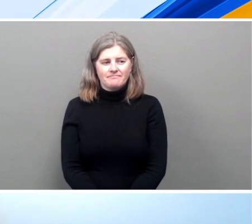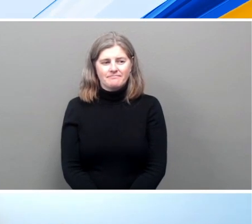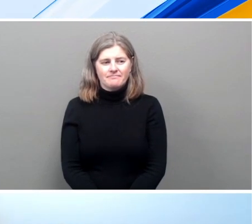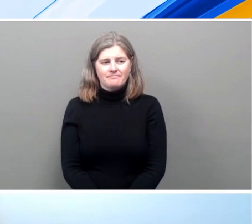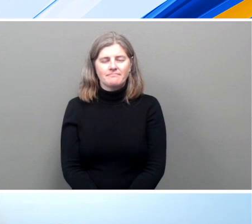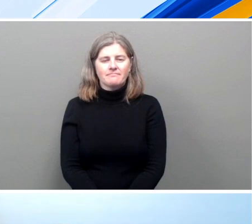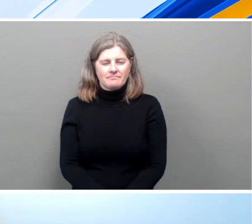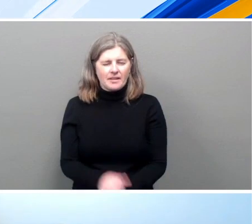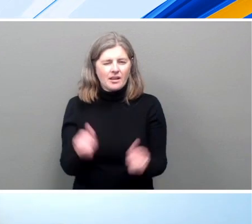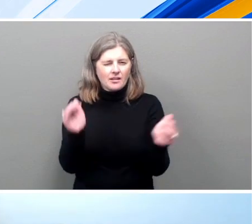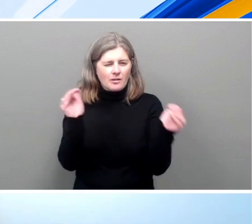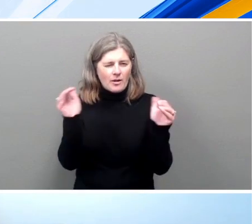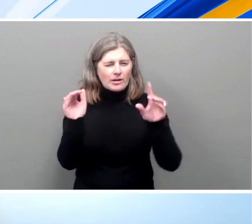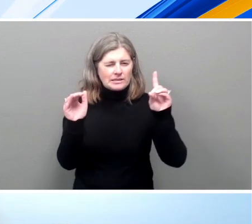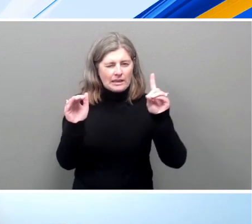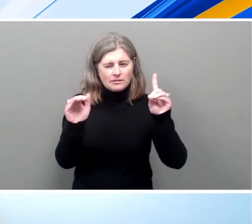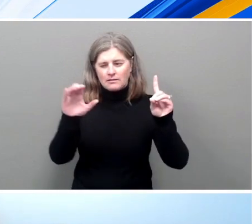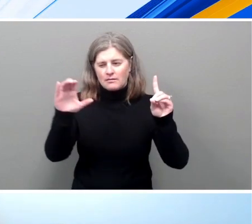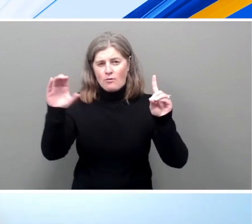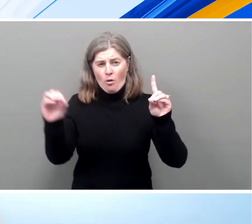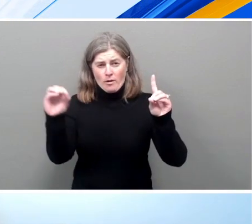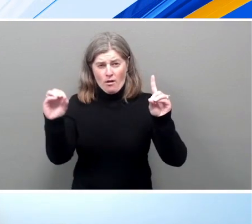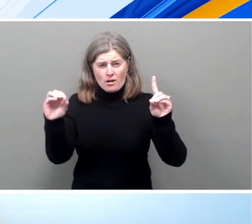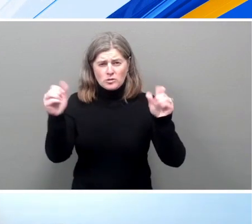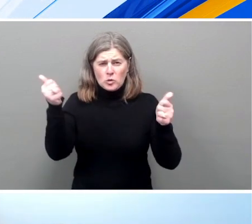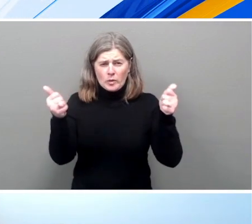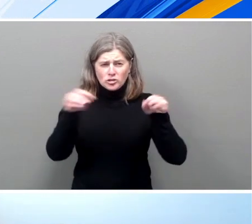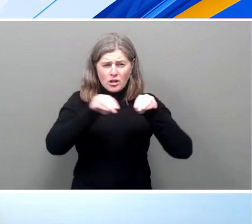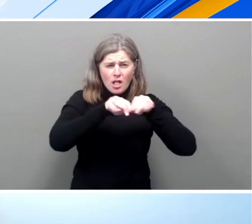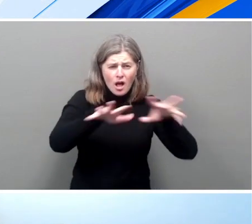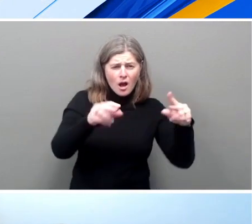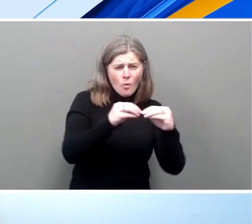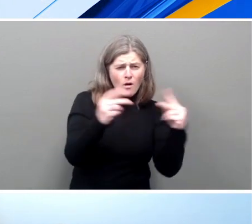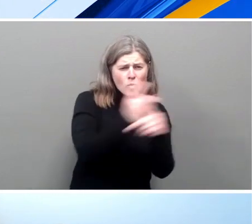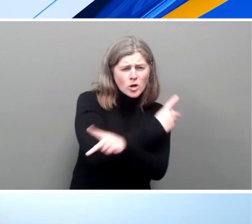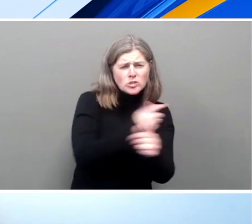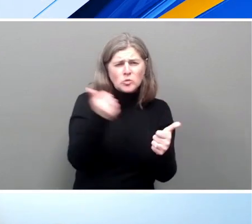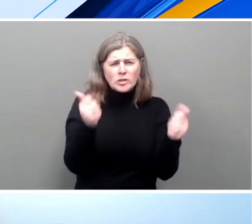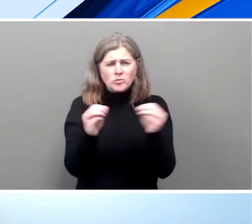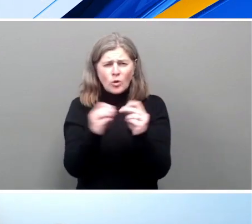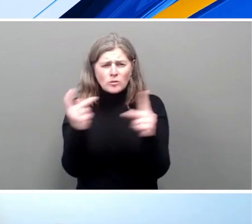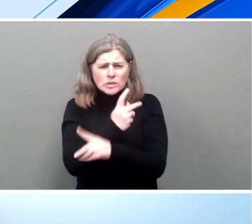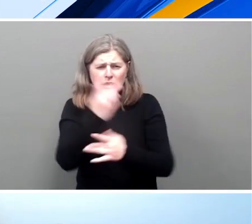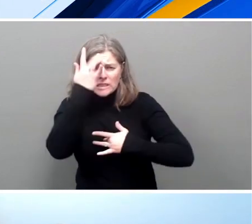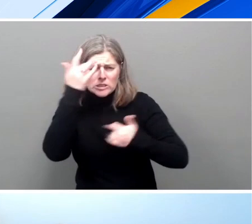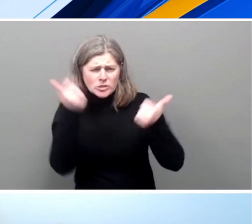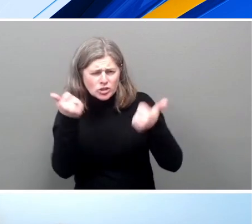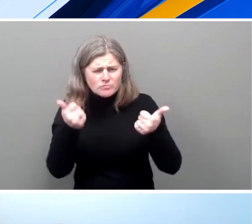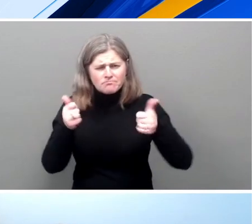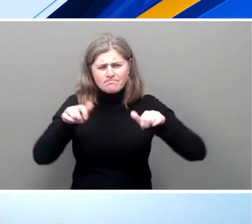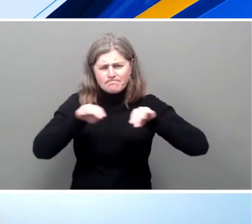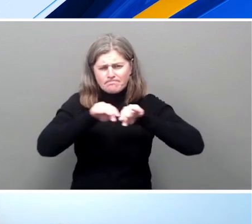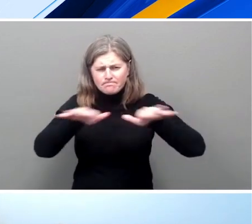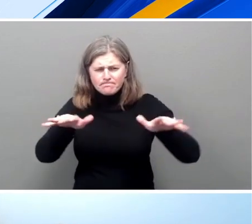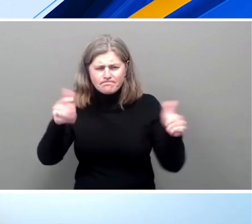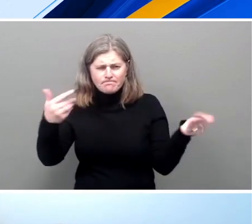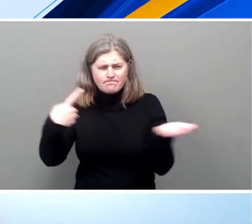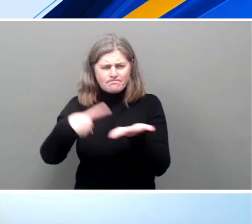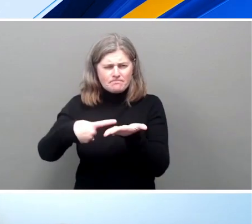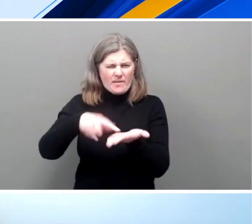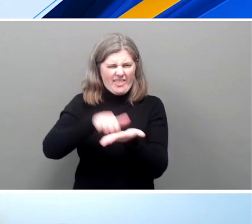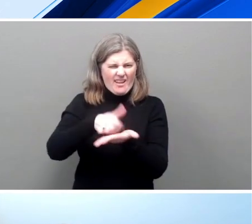sea, ¿verdad? Muy enfermo o posiblemente van a prevenir la muerte. siga usando